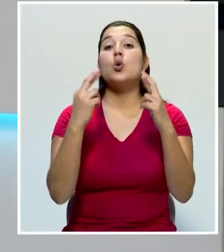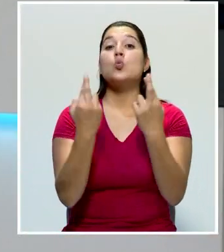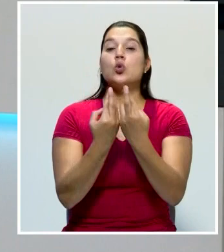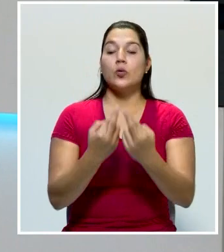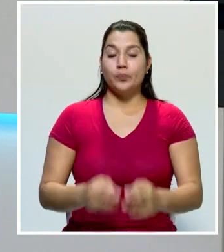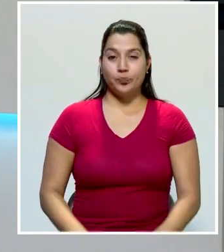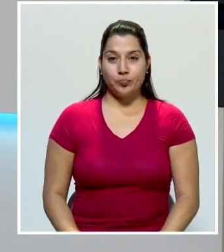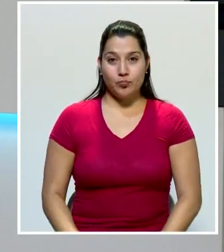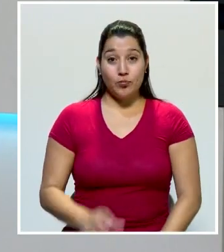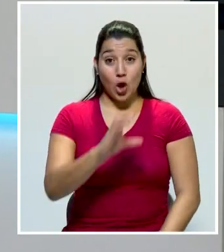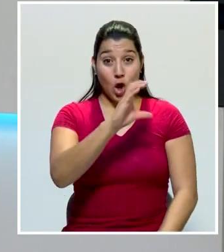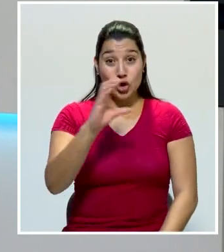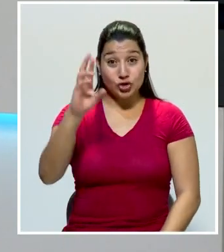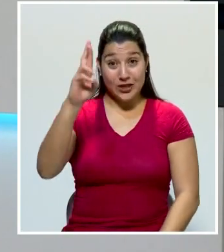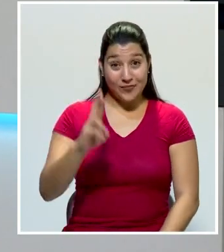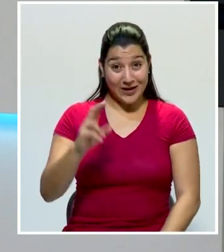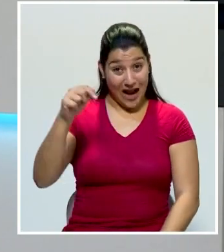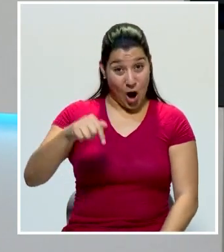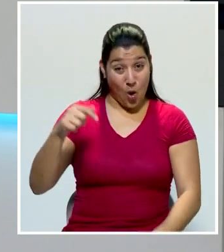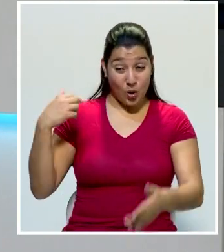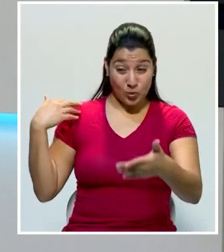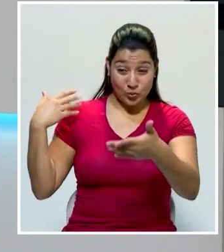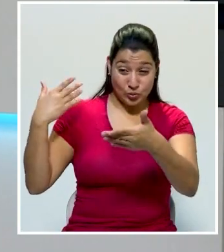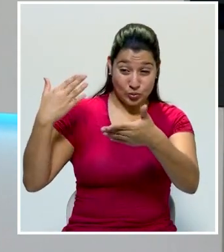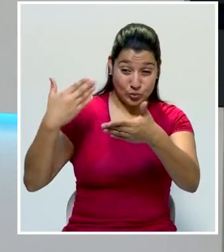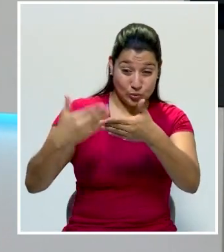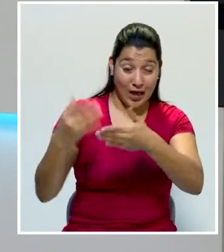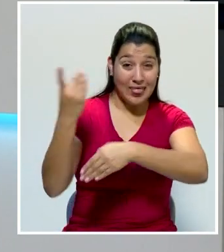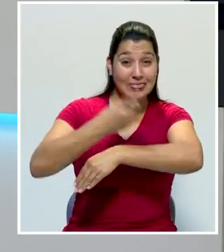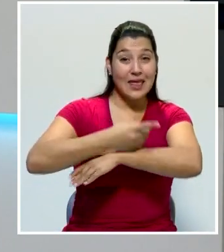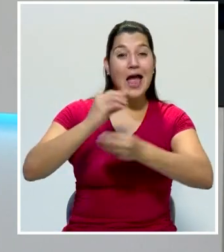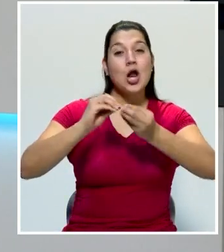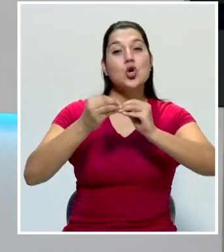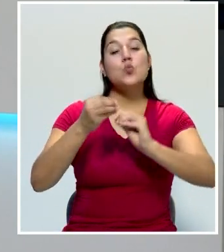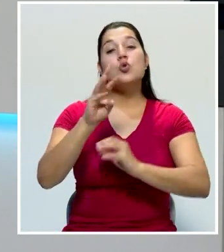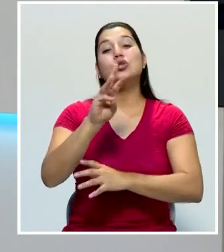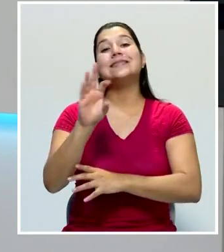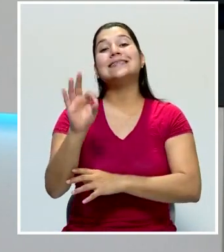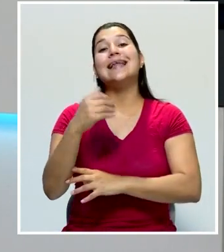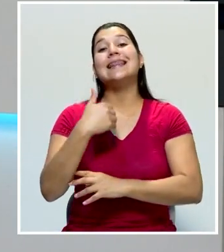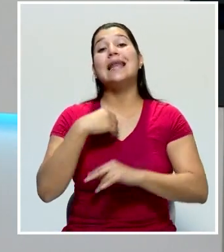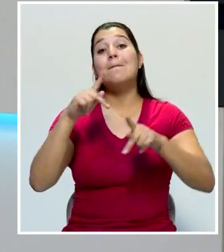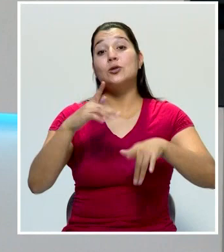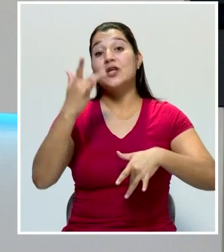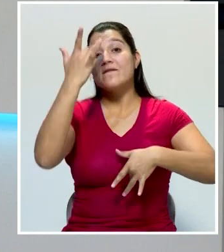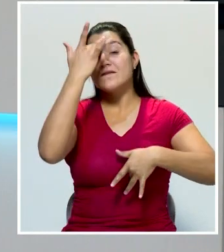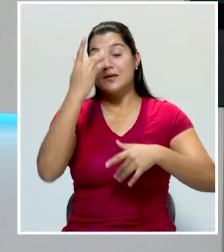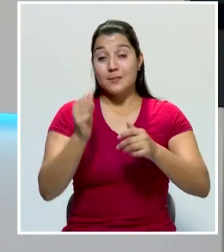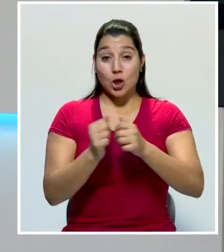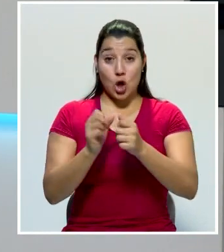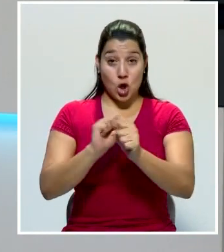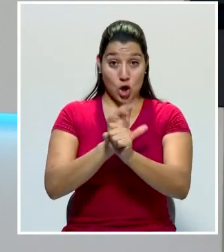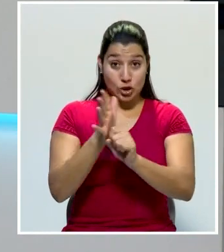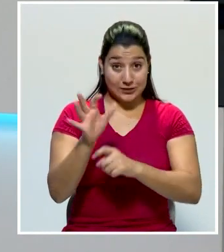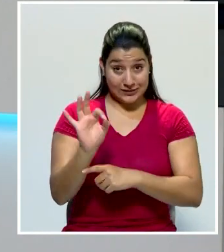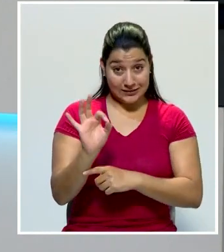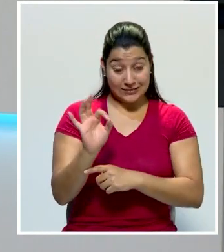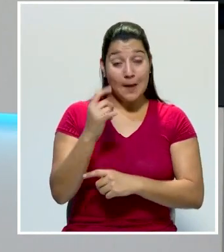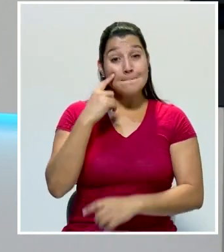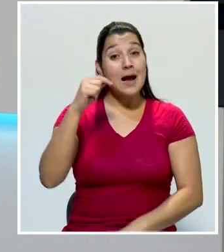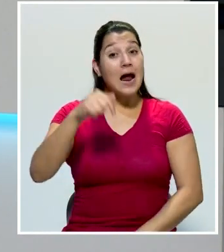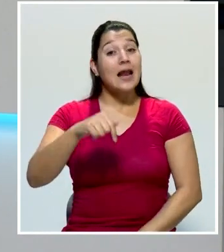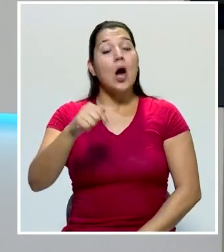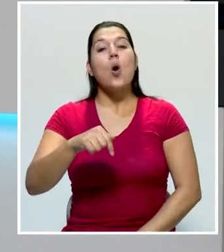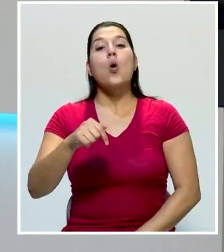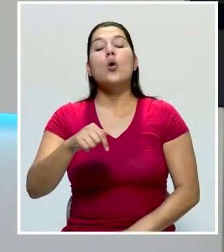Costa Rica llega hoy a su día número 69 de tener casos positivos de COVID-19. Y justamente para hoy